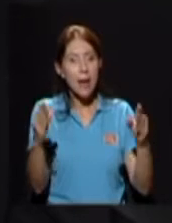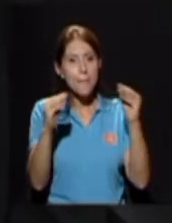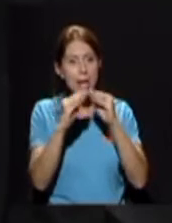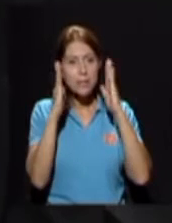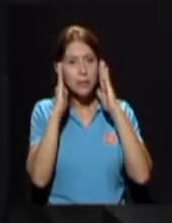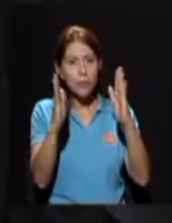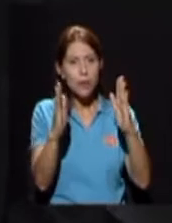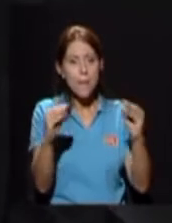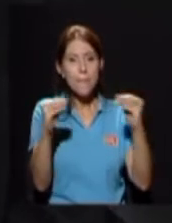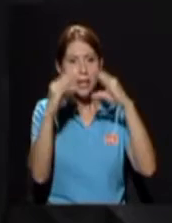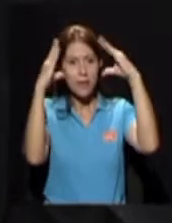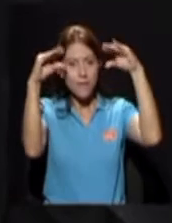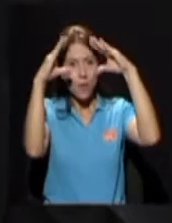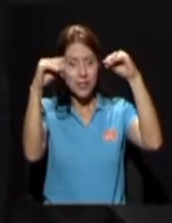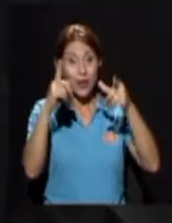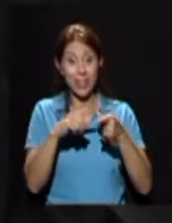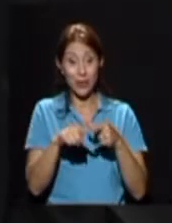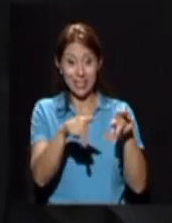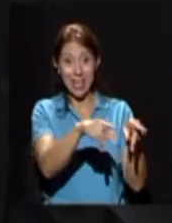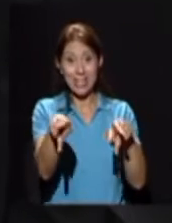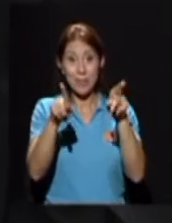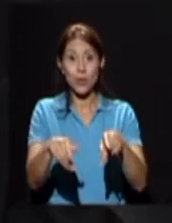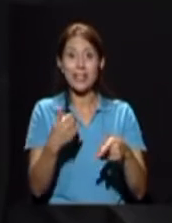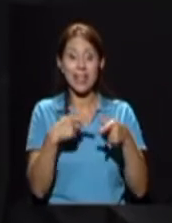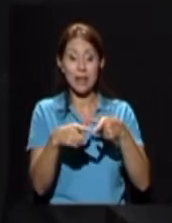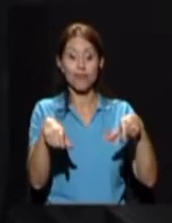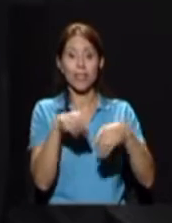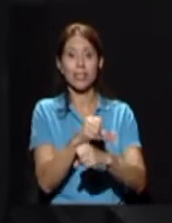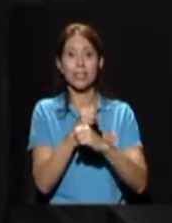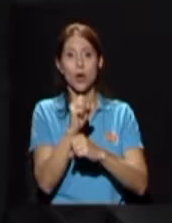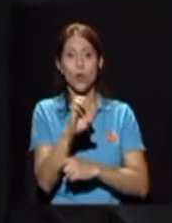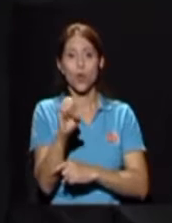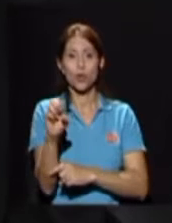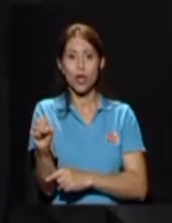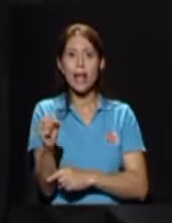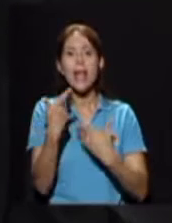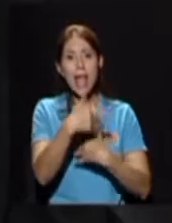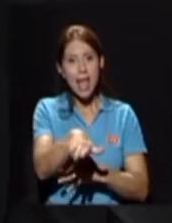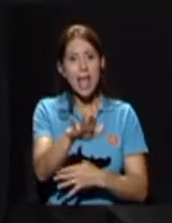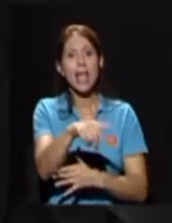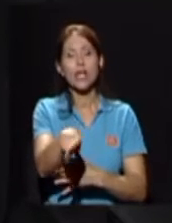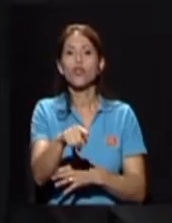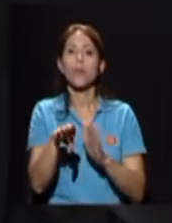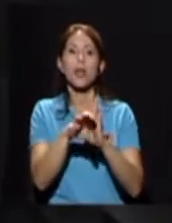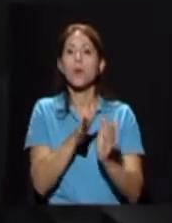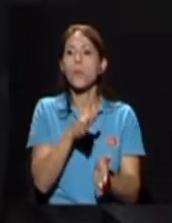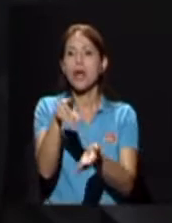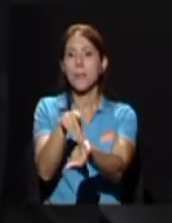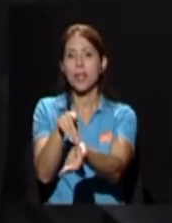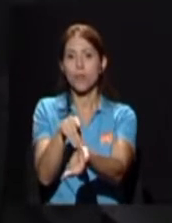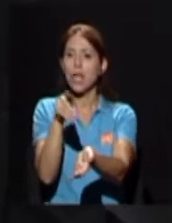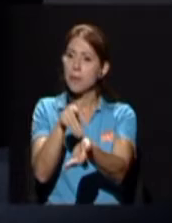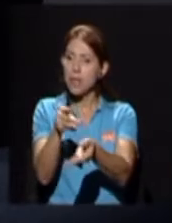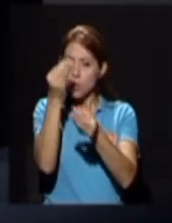asegurados en general, en el caso específico que estábamos estudiando de medicamentos, reciben información regularmente de un médico, puede ser del médico